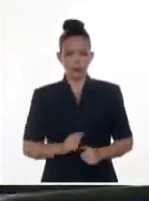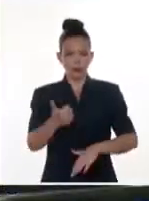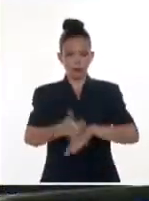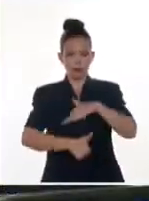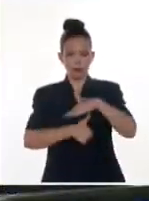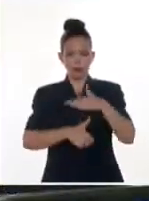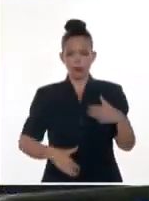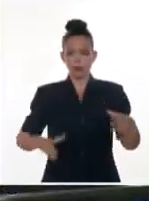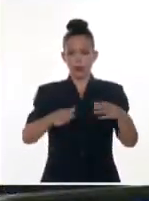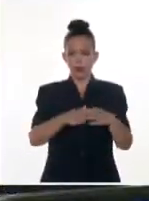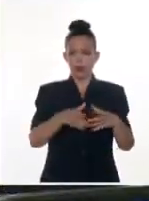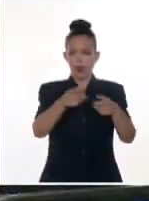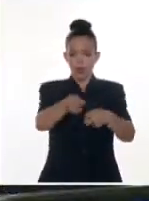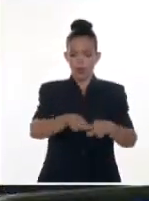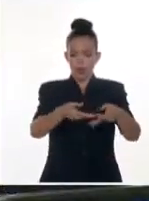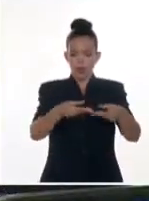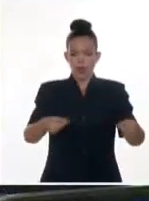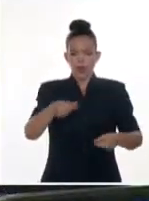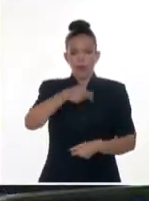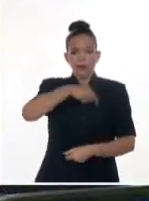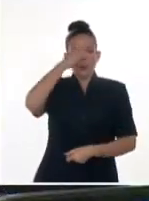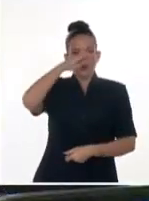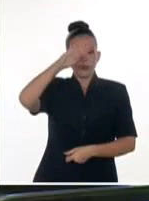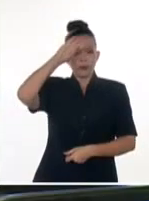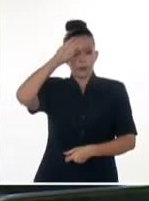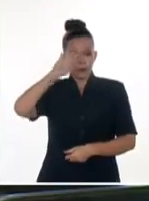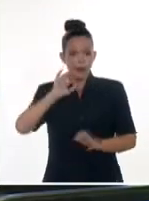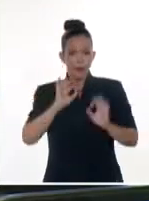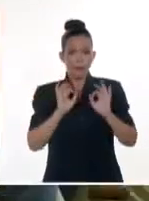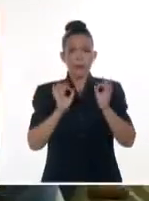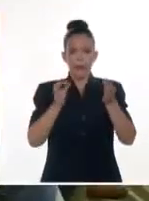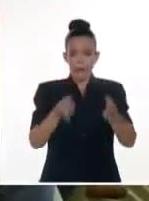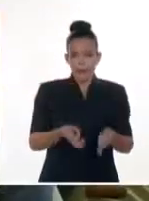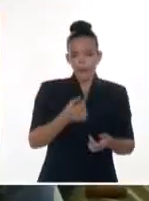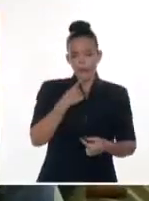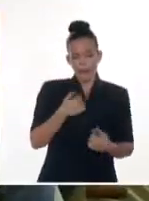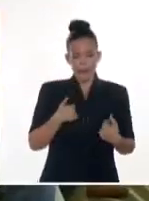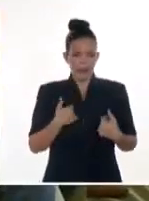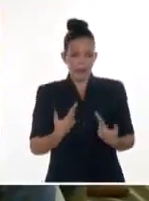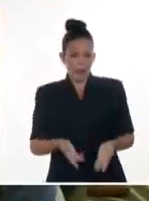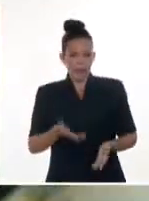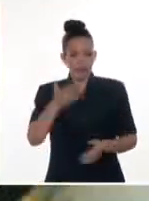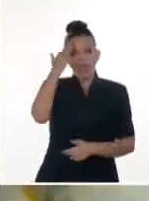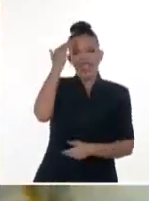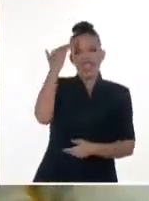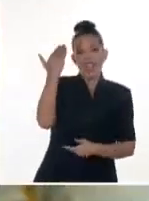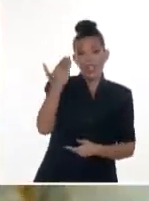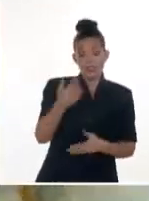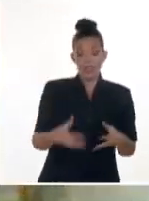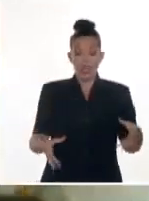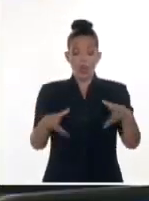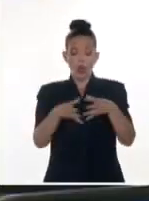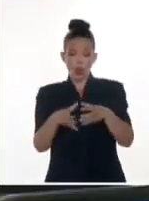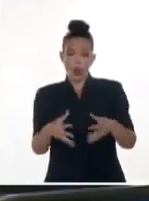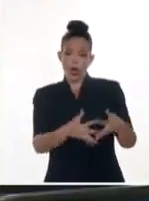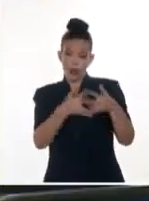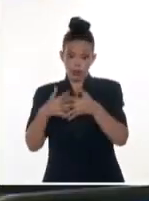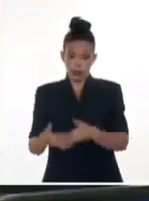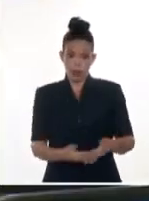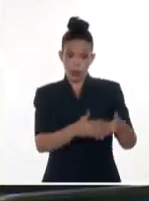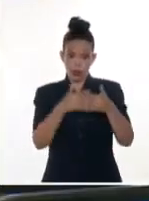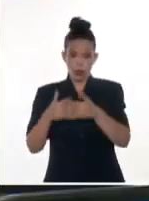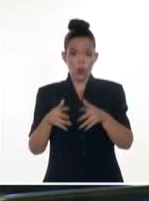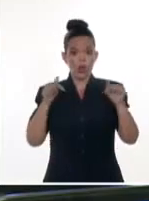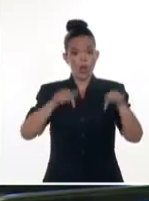Grupo Agrícola de Cuba, Frank Castañeda Santalla, agradeció la presencia de la delegación estadounidense en La Habana. Señaló que la